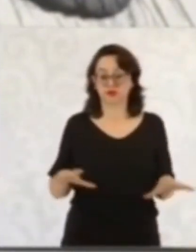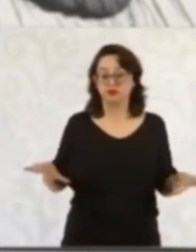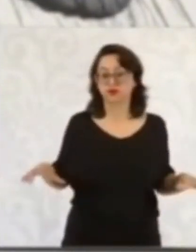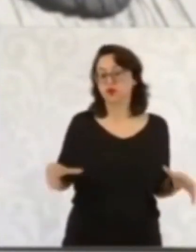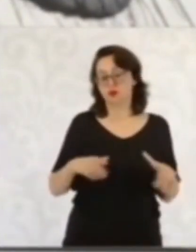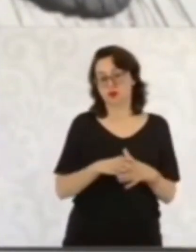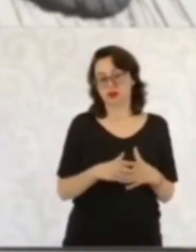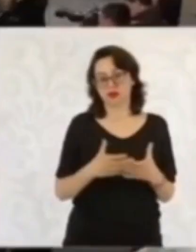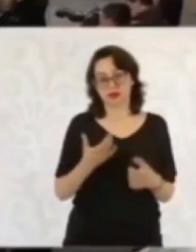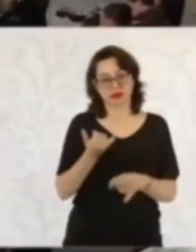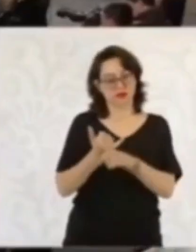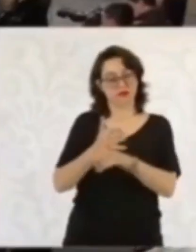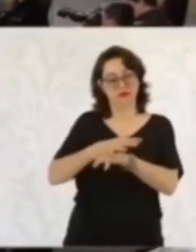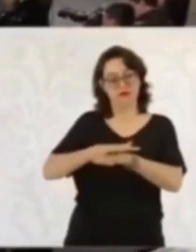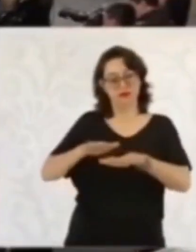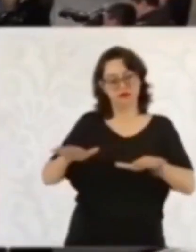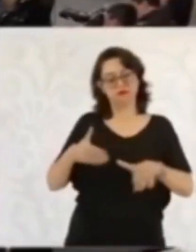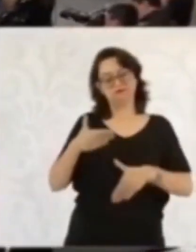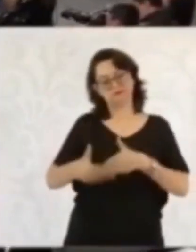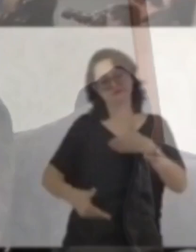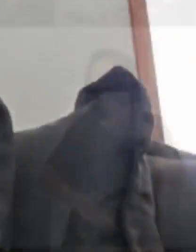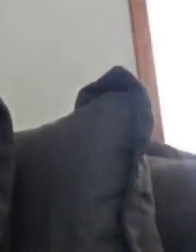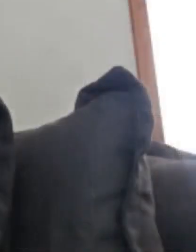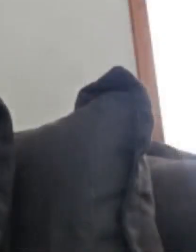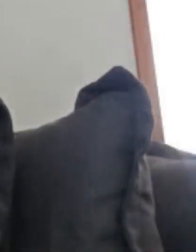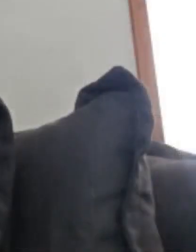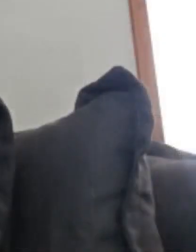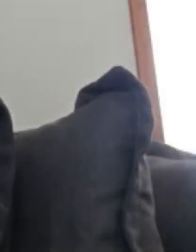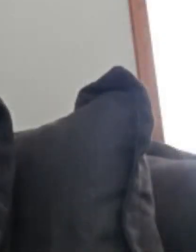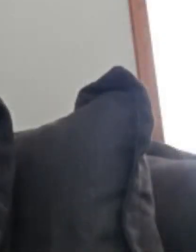acuerdo. Y ahí ya vendrán los tiempos.